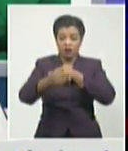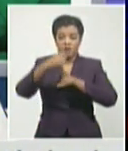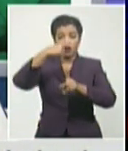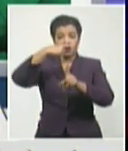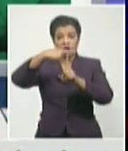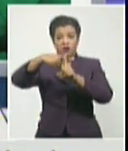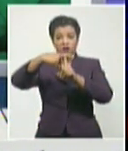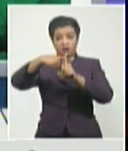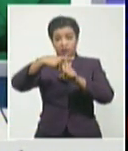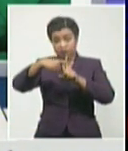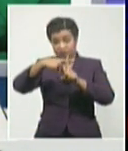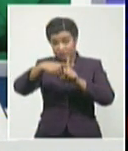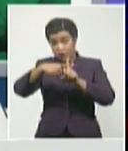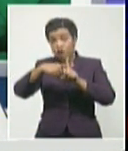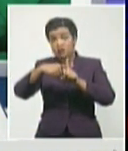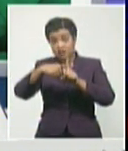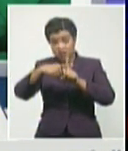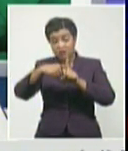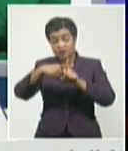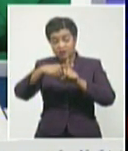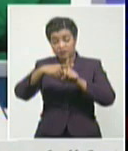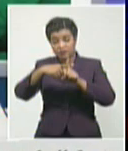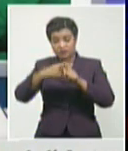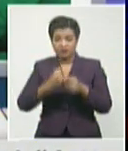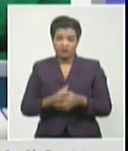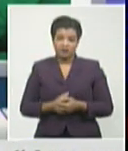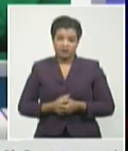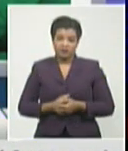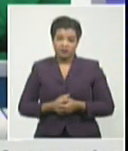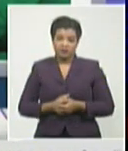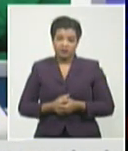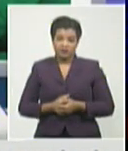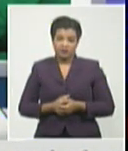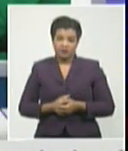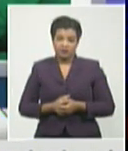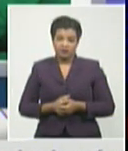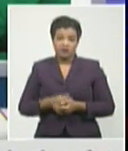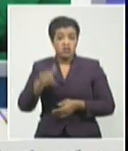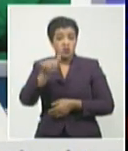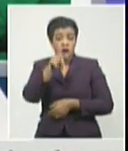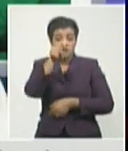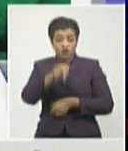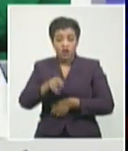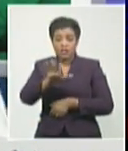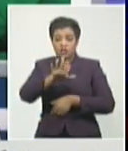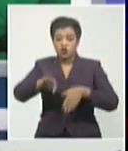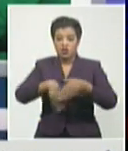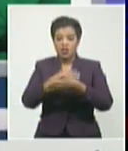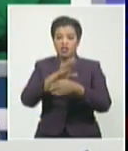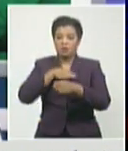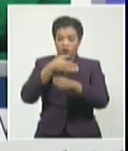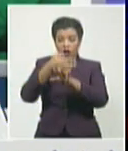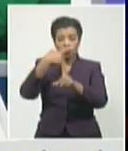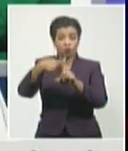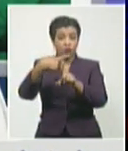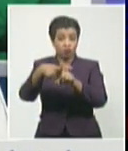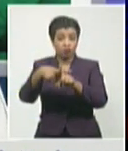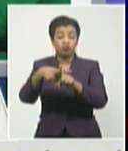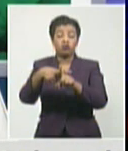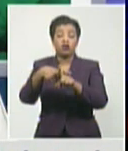país y se cobra en el aeropuerto y el que no al quinto día ya se hace positivo esto es la carga viral